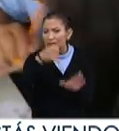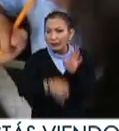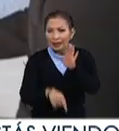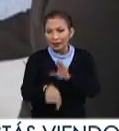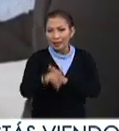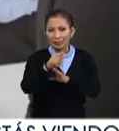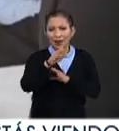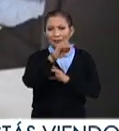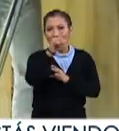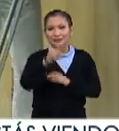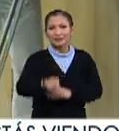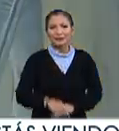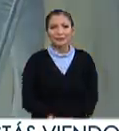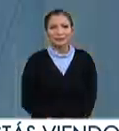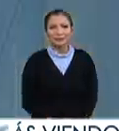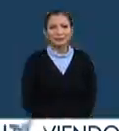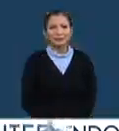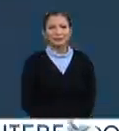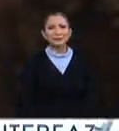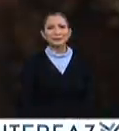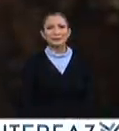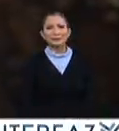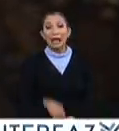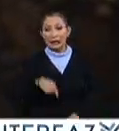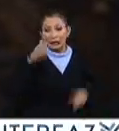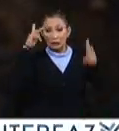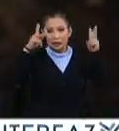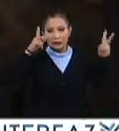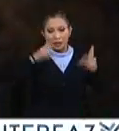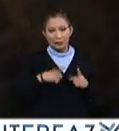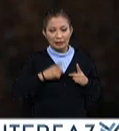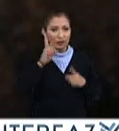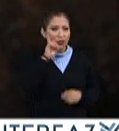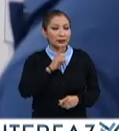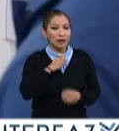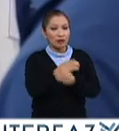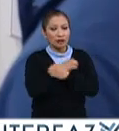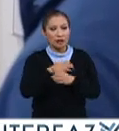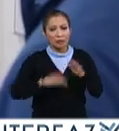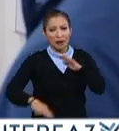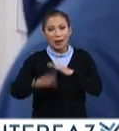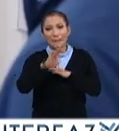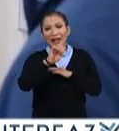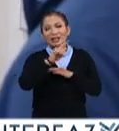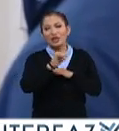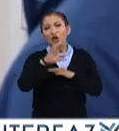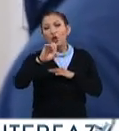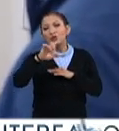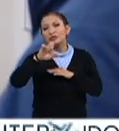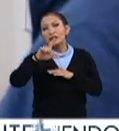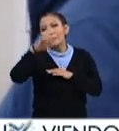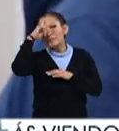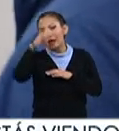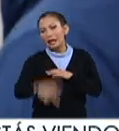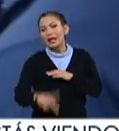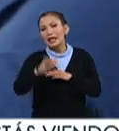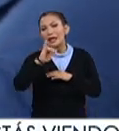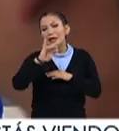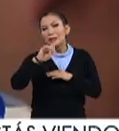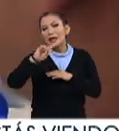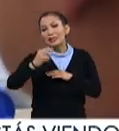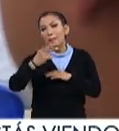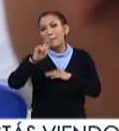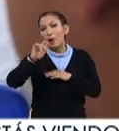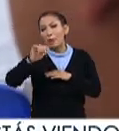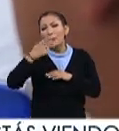ella aquí en Interfaz. Nos visita la directora de Educación Básica del British Council México, Ivette Pompa,